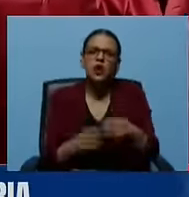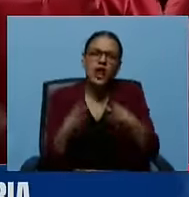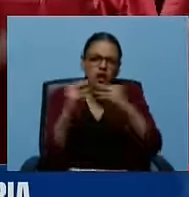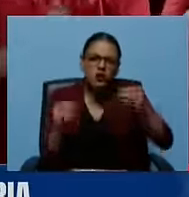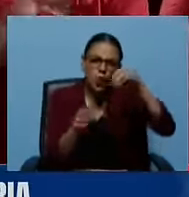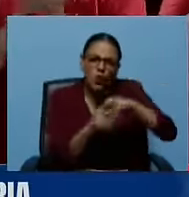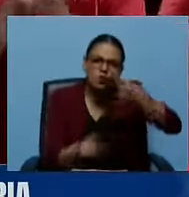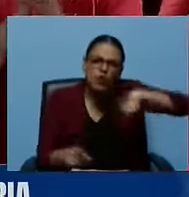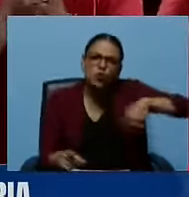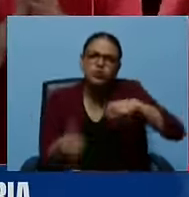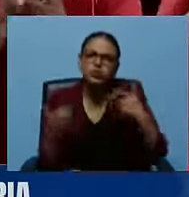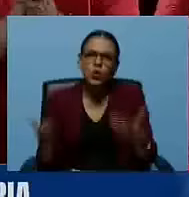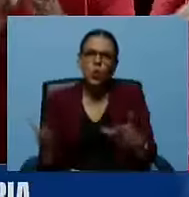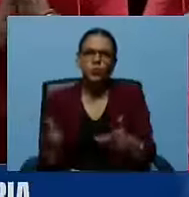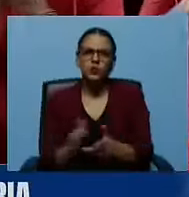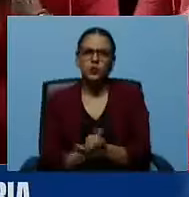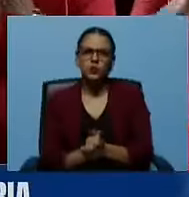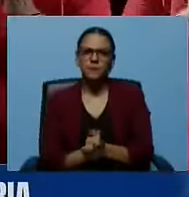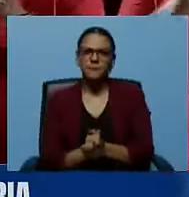las venezolanas.